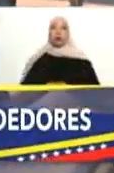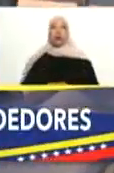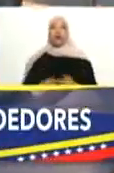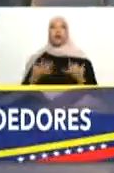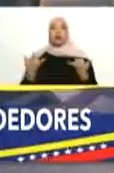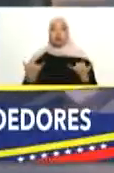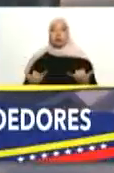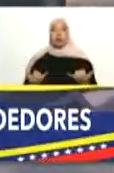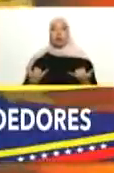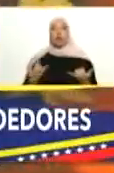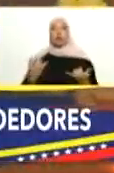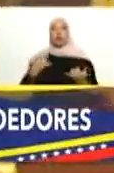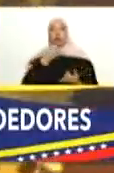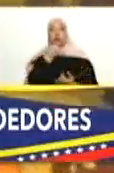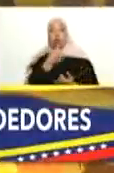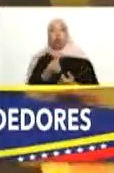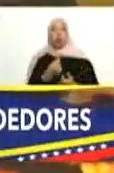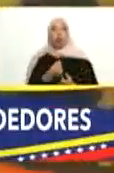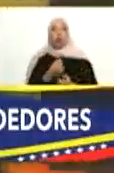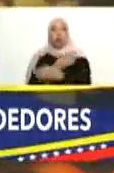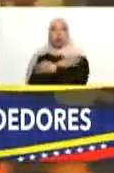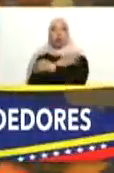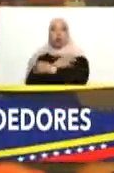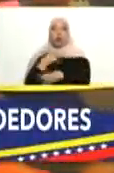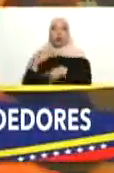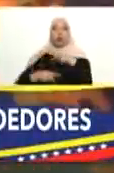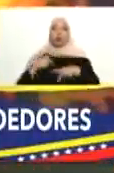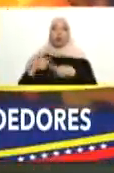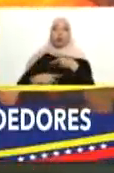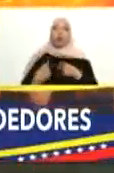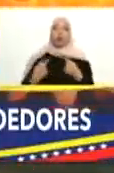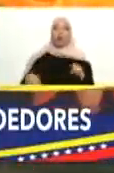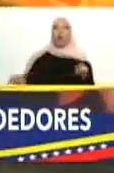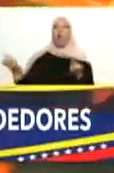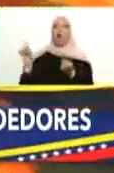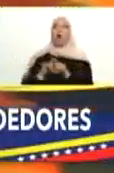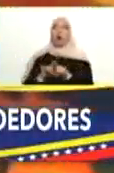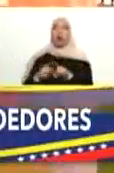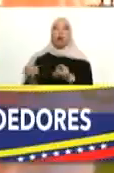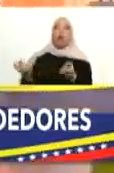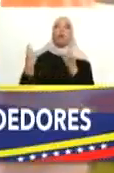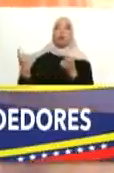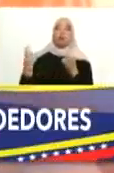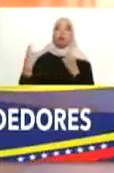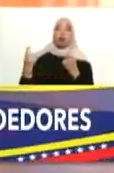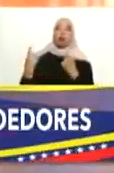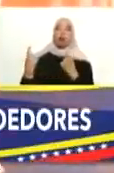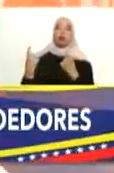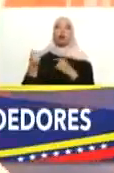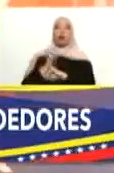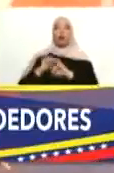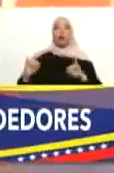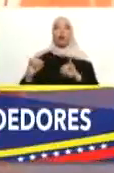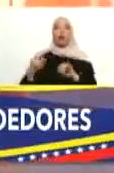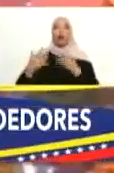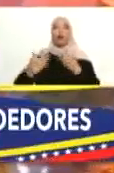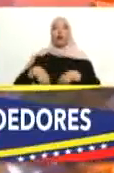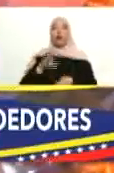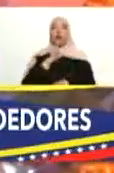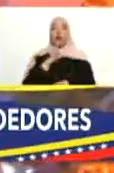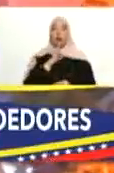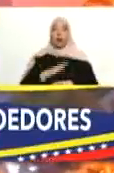formalización, la facilitación de los procesos, de igual manera la formación y ahora el financiamiento, que estamos en